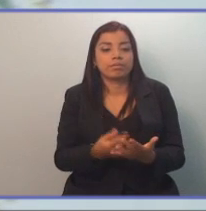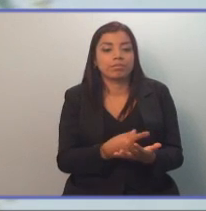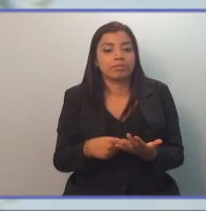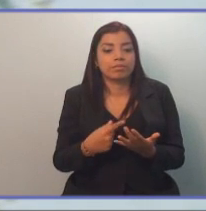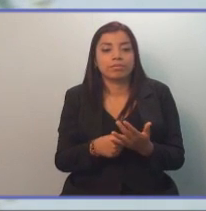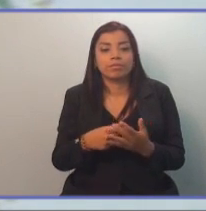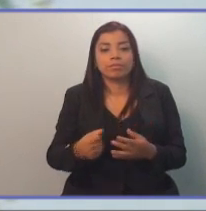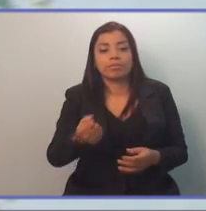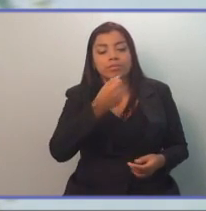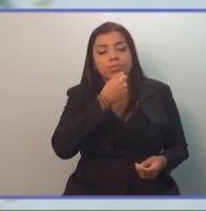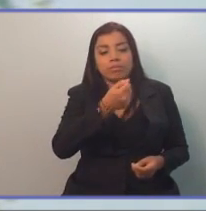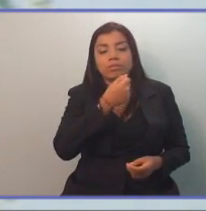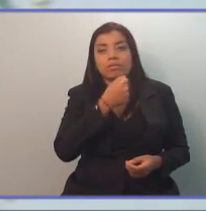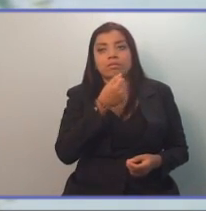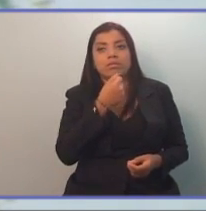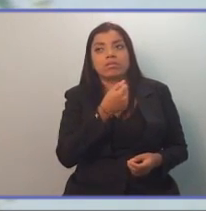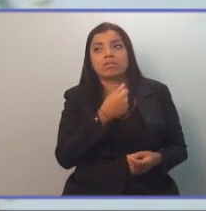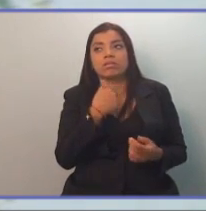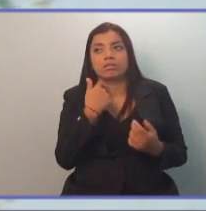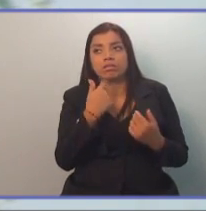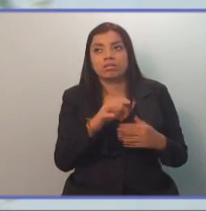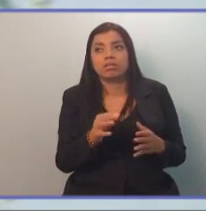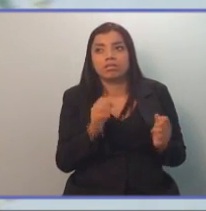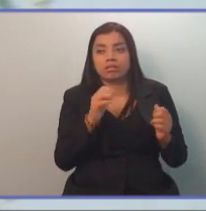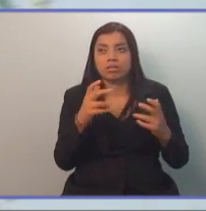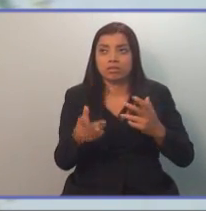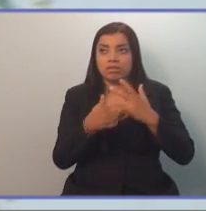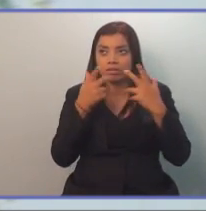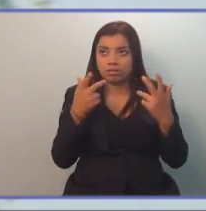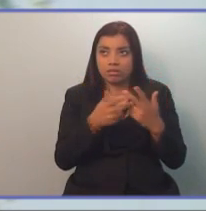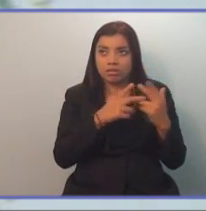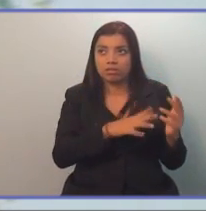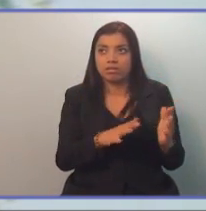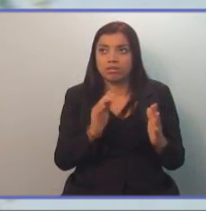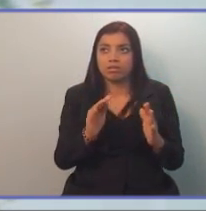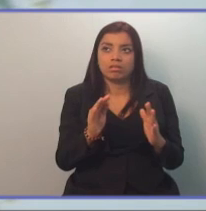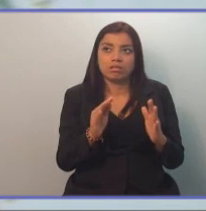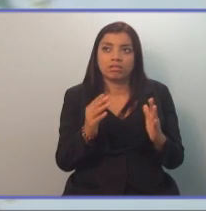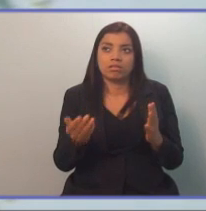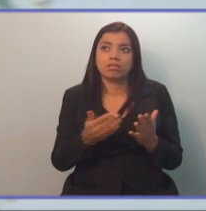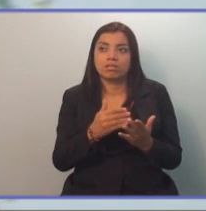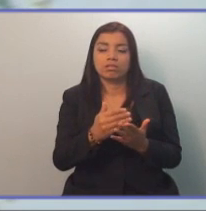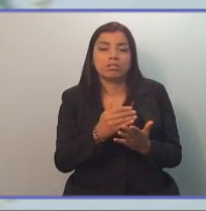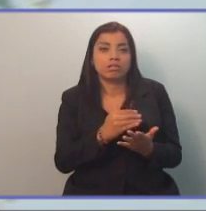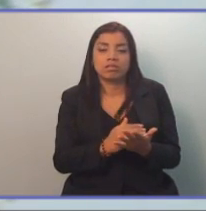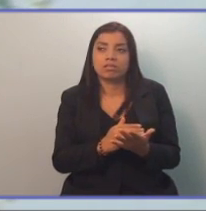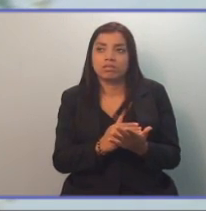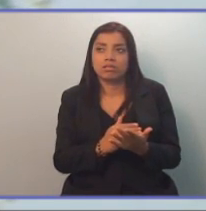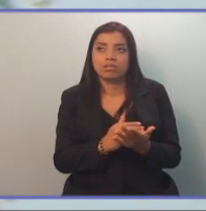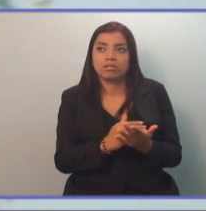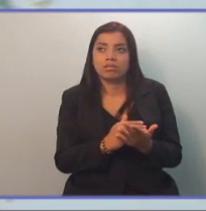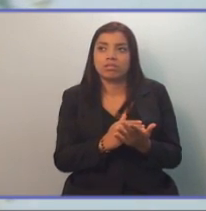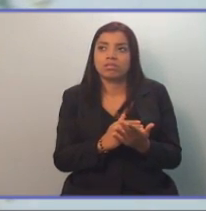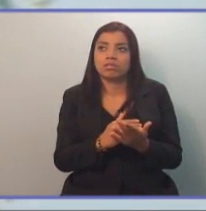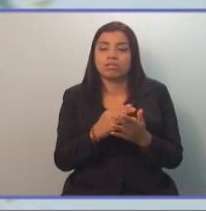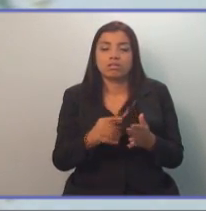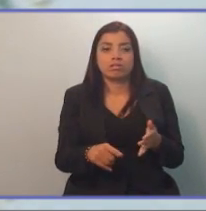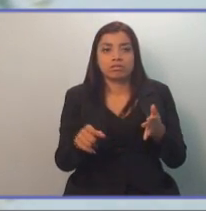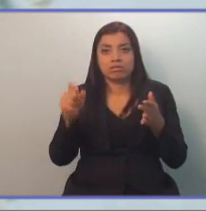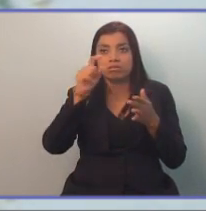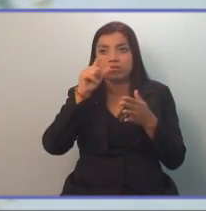los informes, las investigaciones que se hacen son reservadas en caso de que el